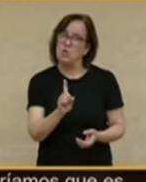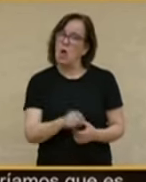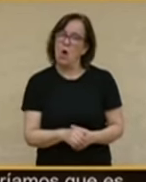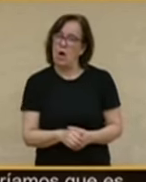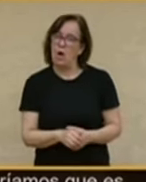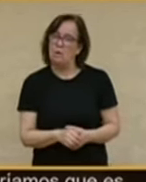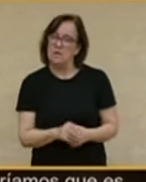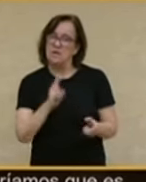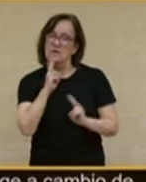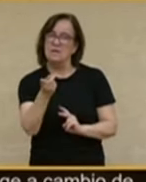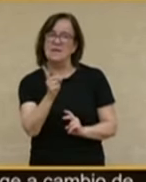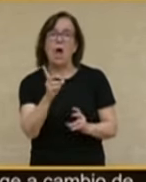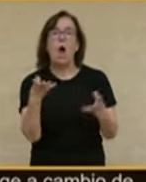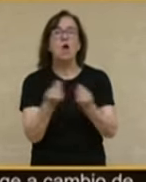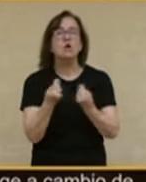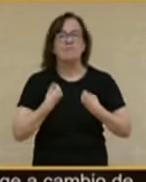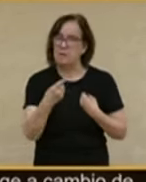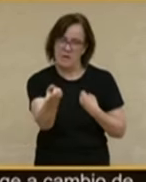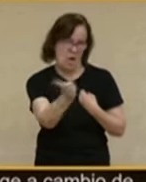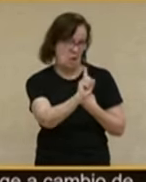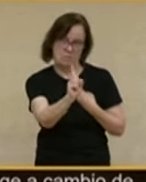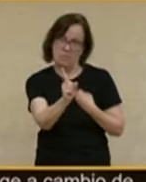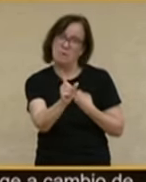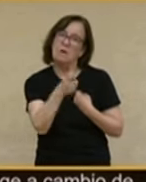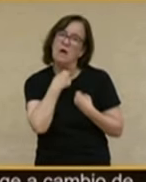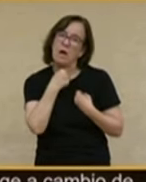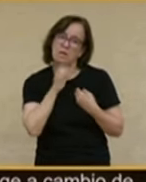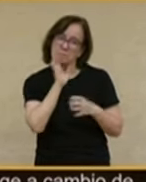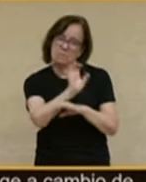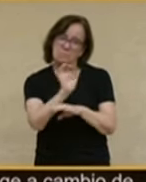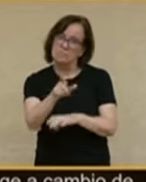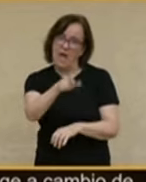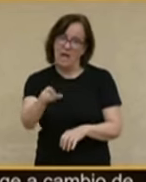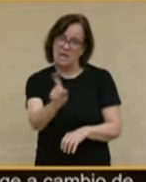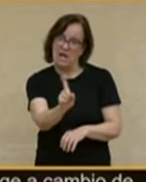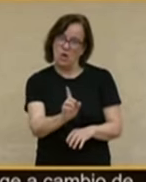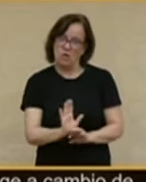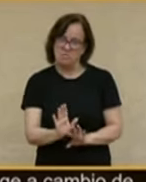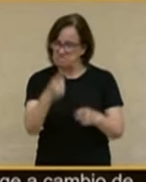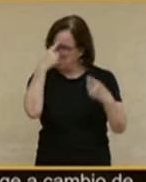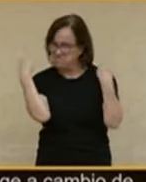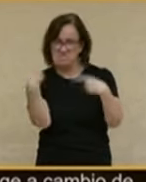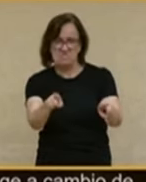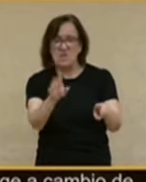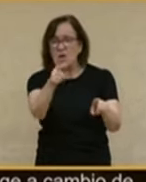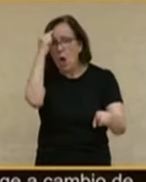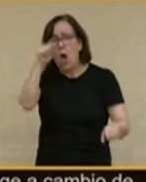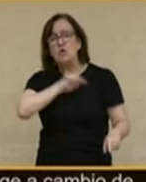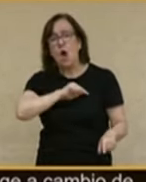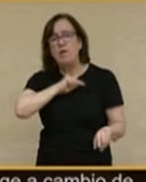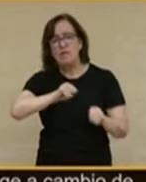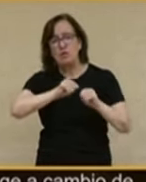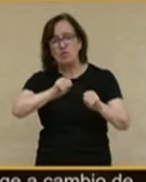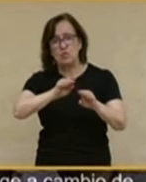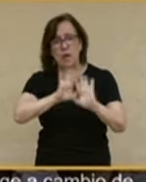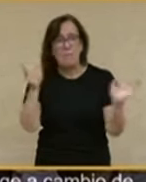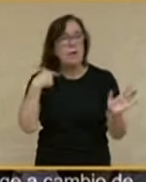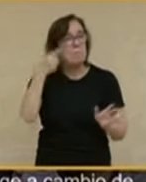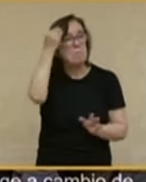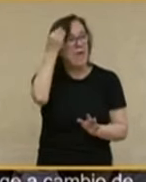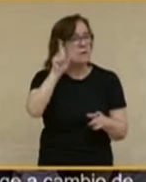se atrevan a llamarle convivencia. No se rían de la gente. Allá ustedes y lo que le queda de conciencia. Pero no